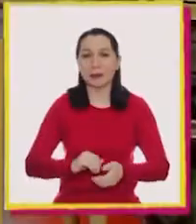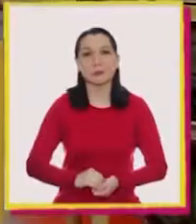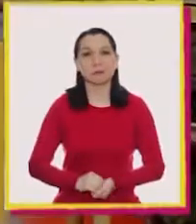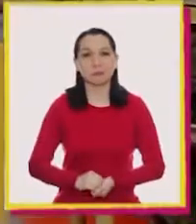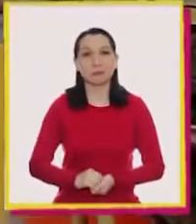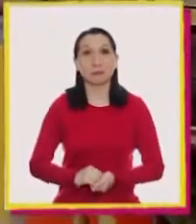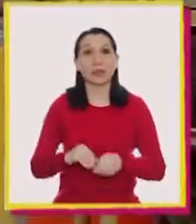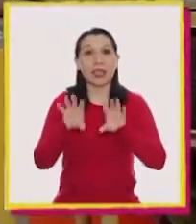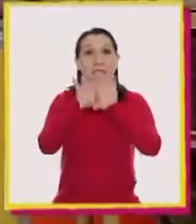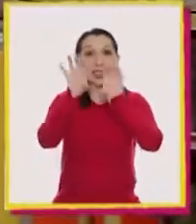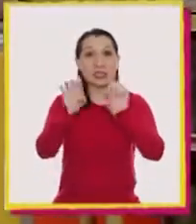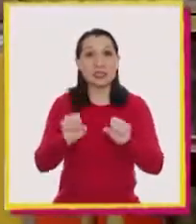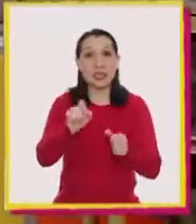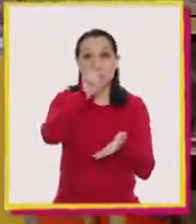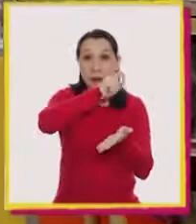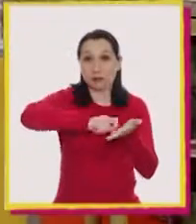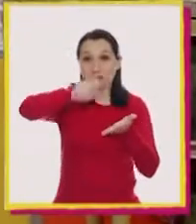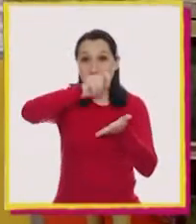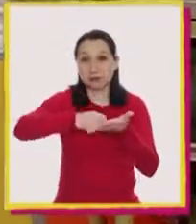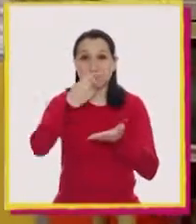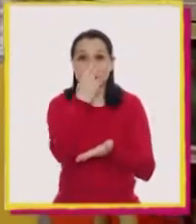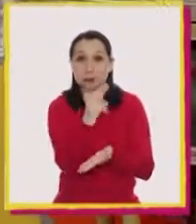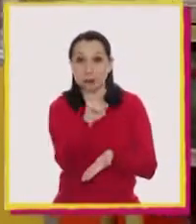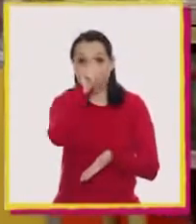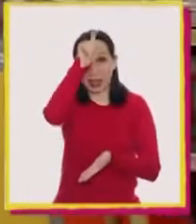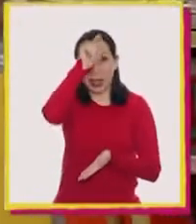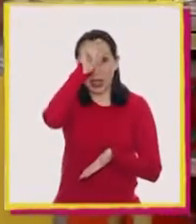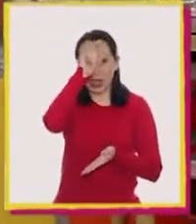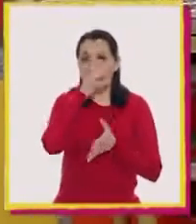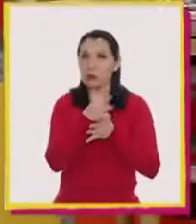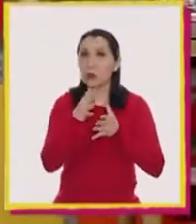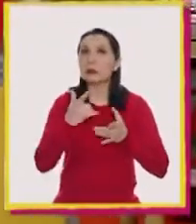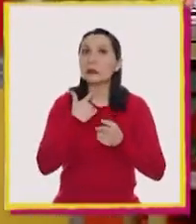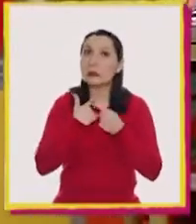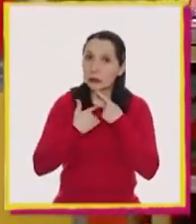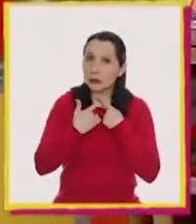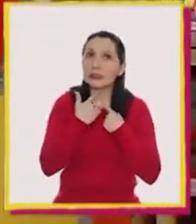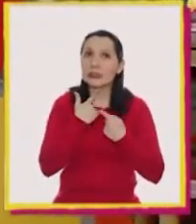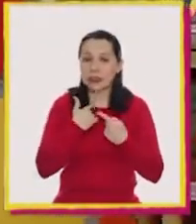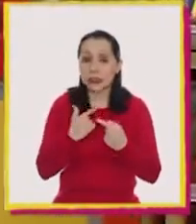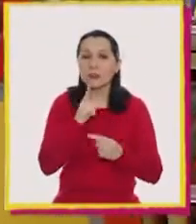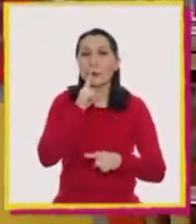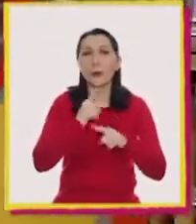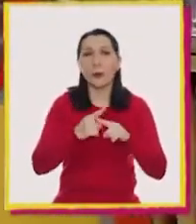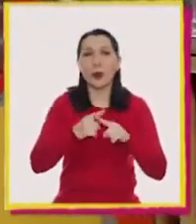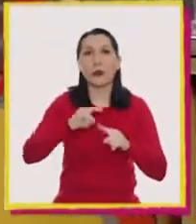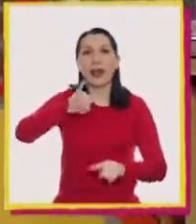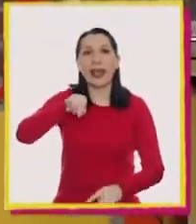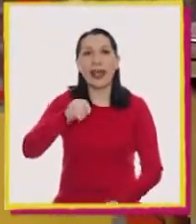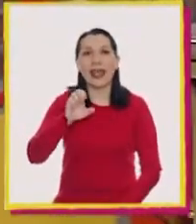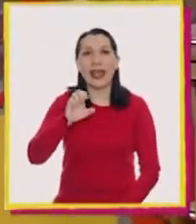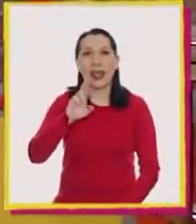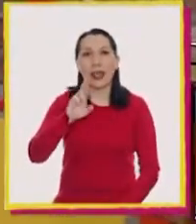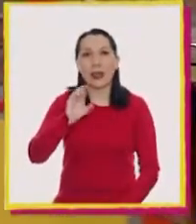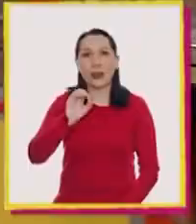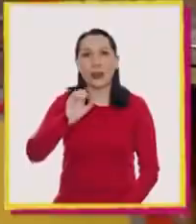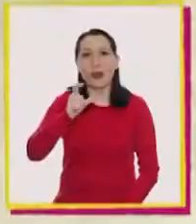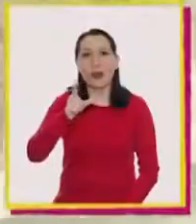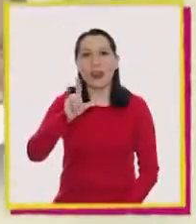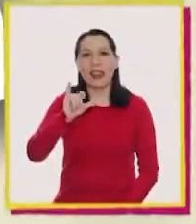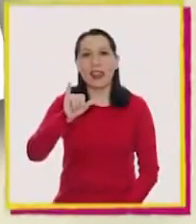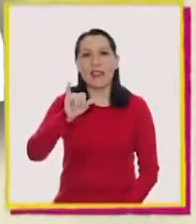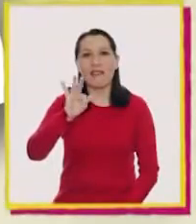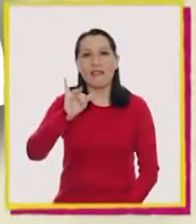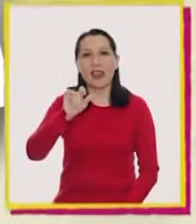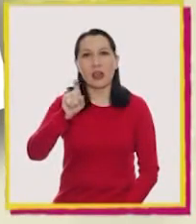detener. El sistema de escritura de los egipcios era muy interesante y se les llama